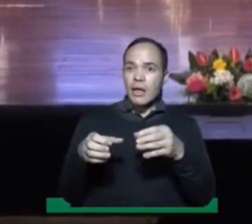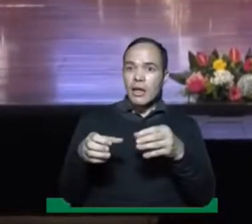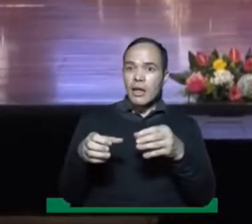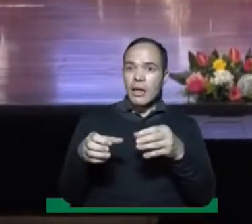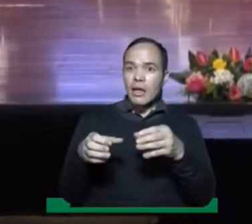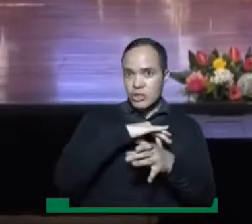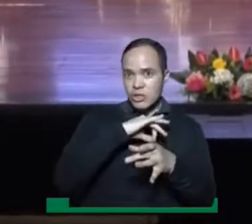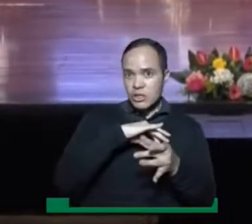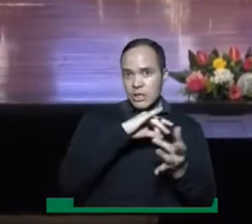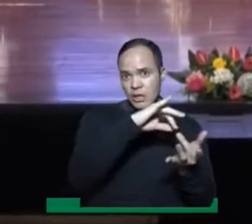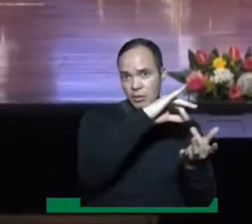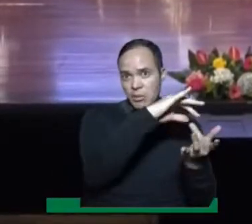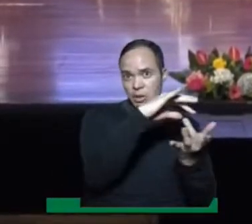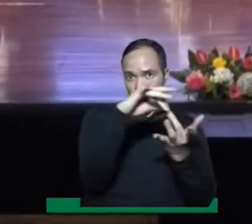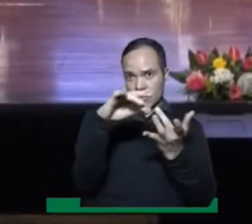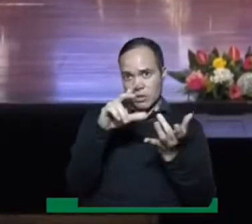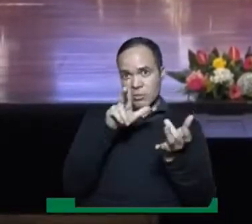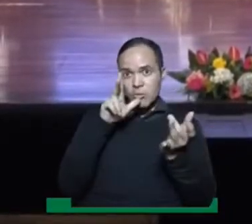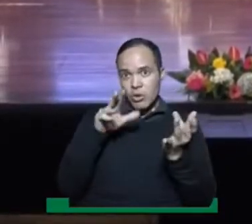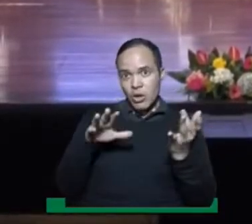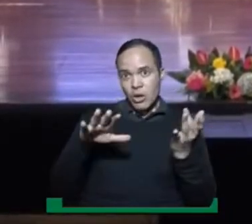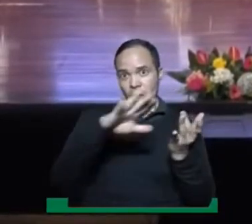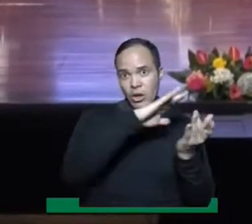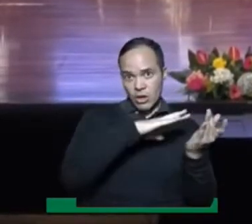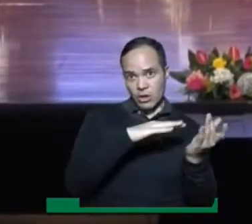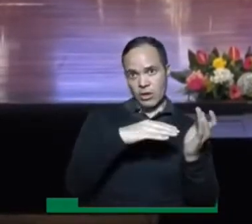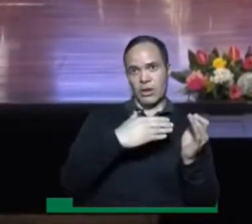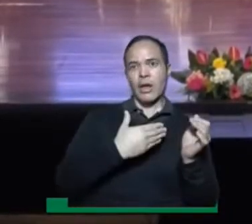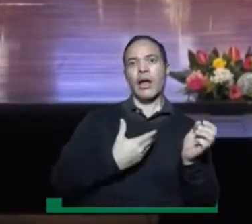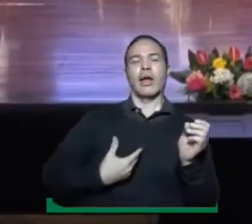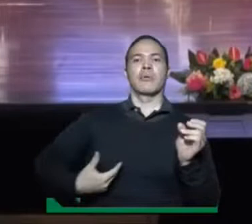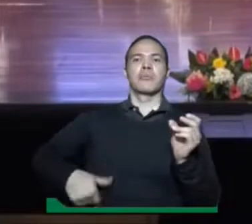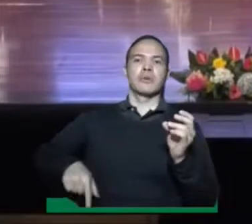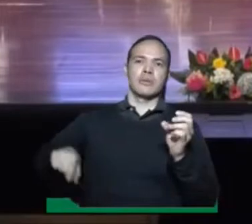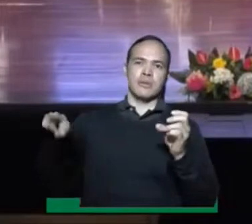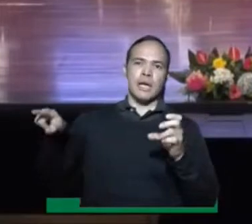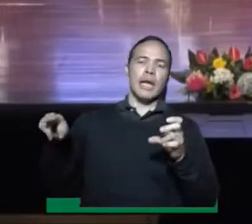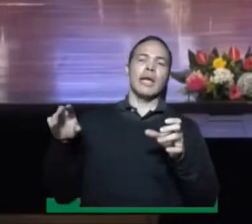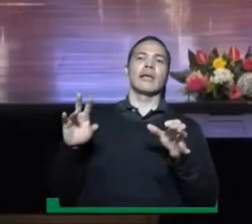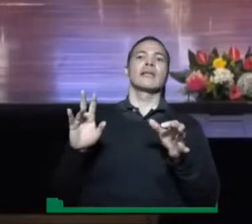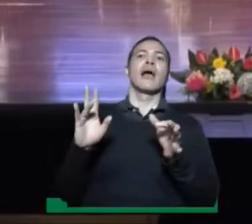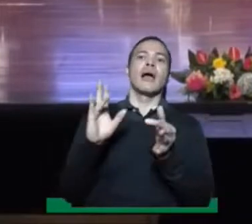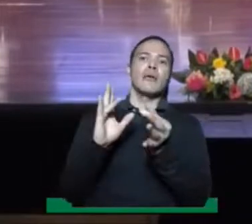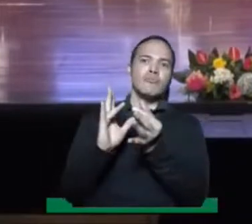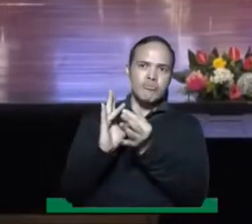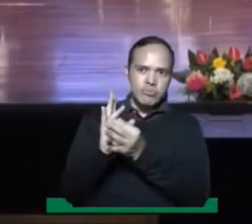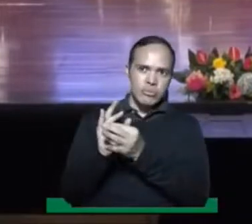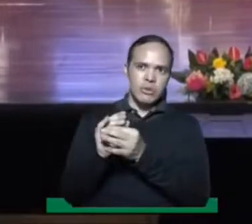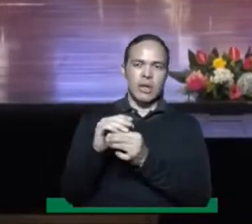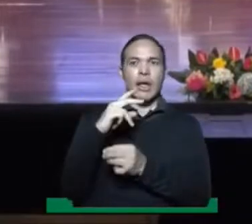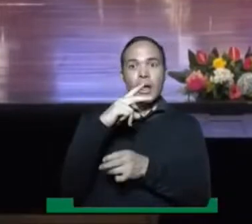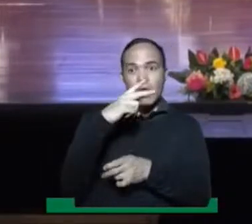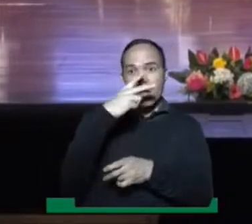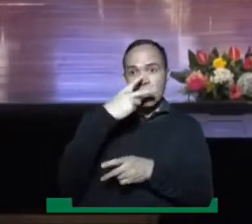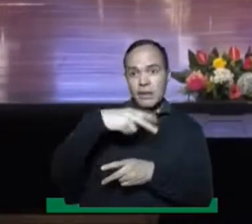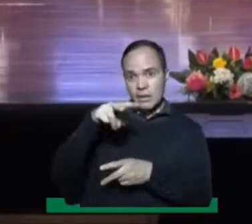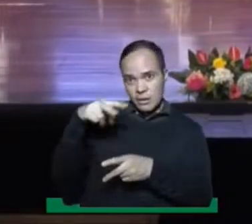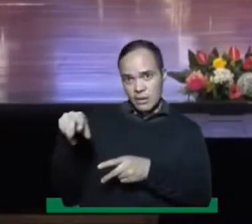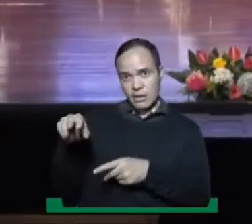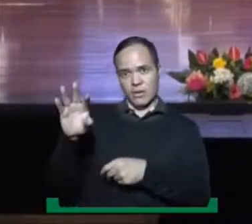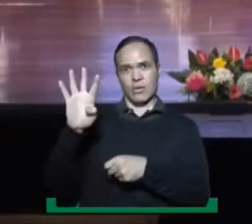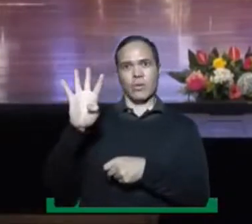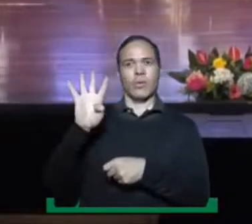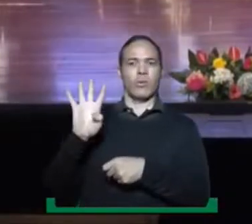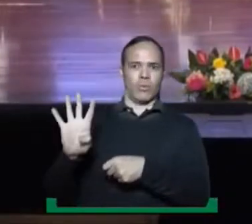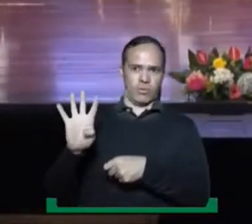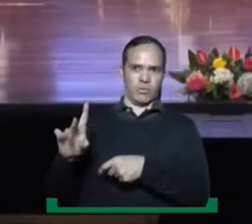rural es emprendedora chilo está casada y madre de cuatro hijos ya gran parte de su vida dedicada al